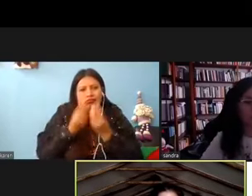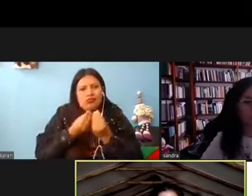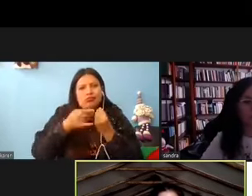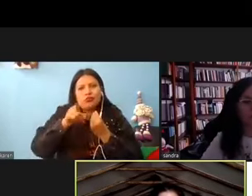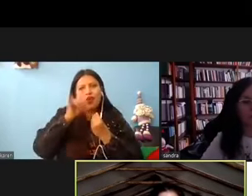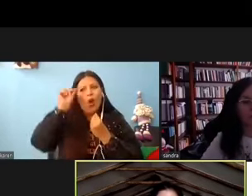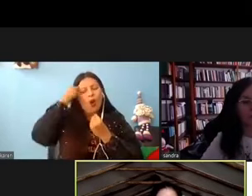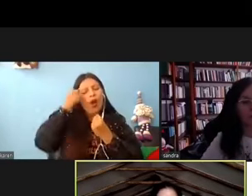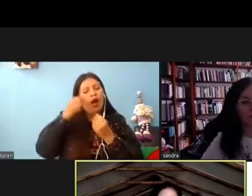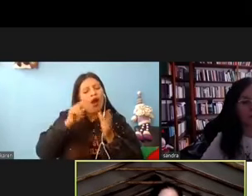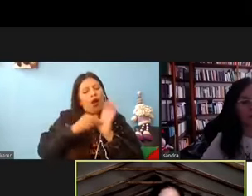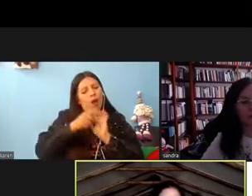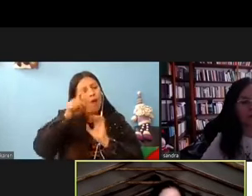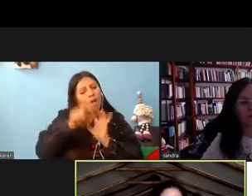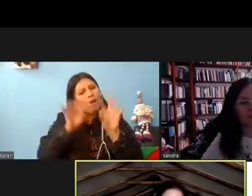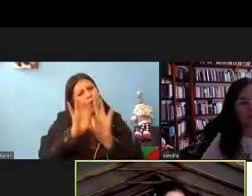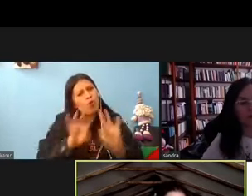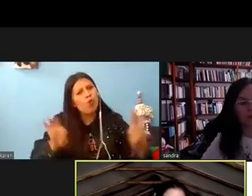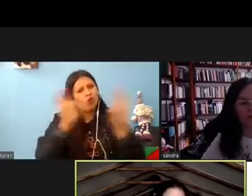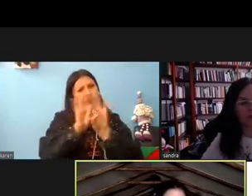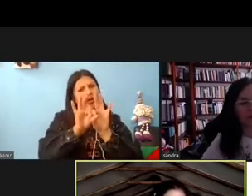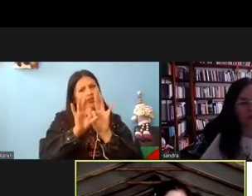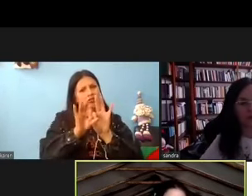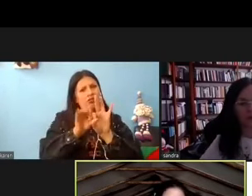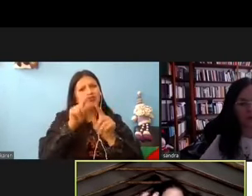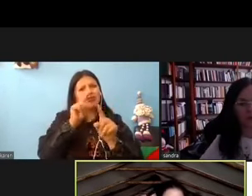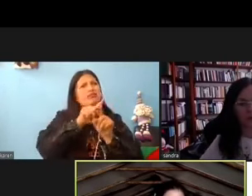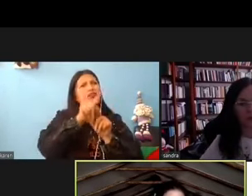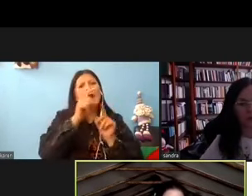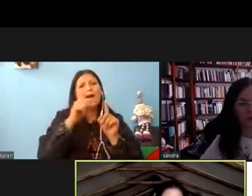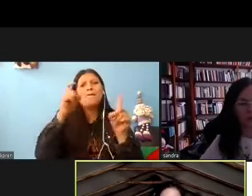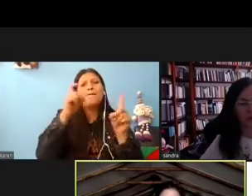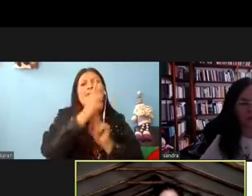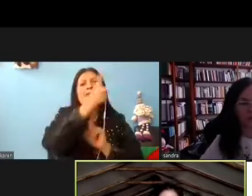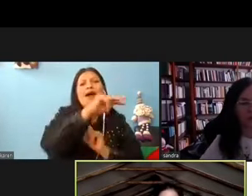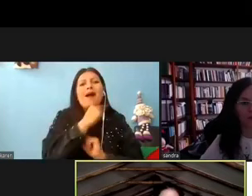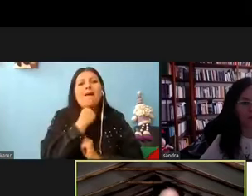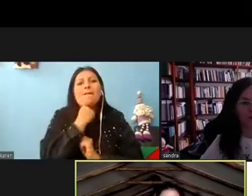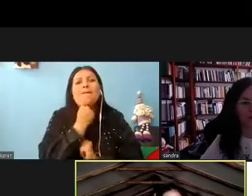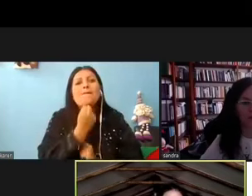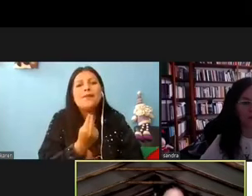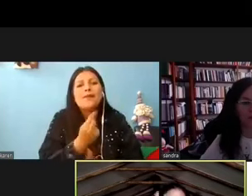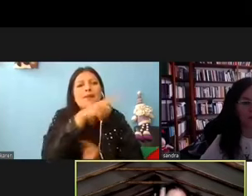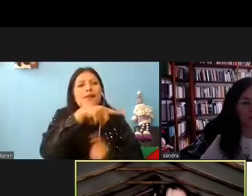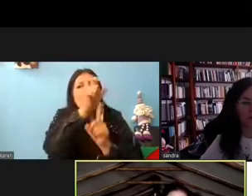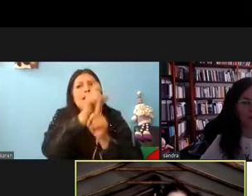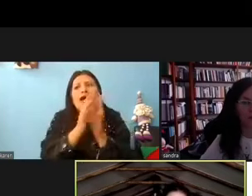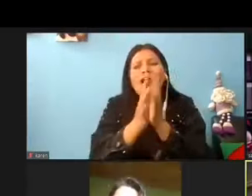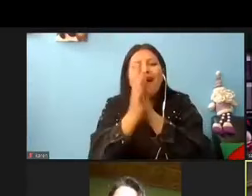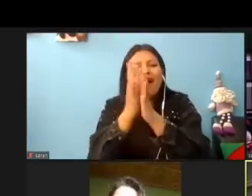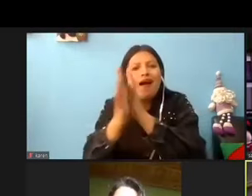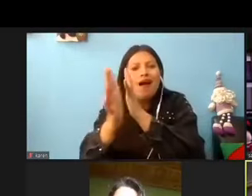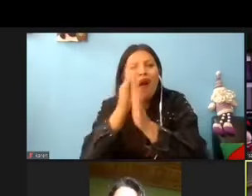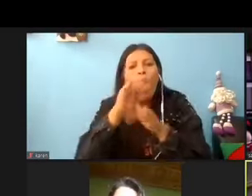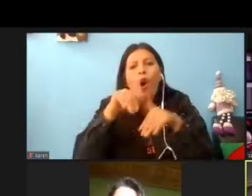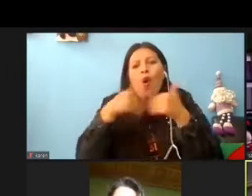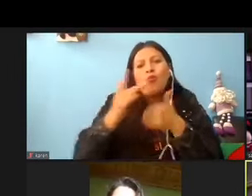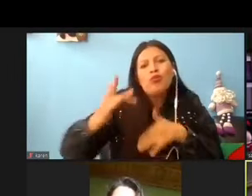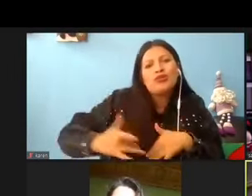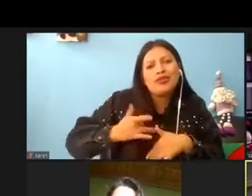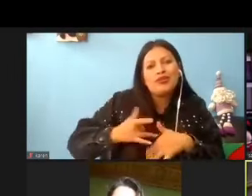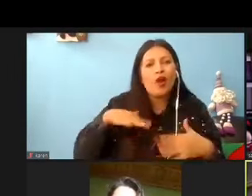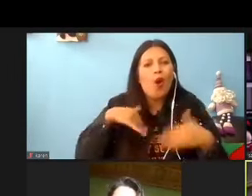que es necesario recoger en las propias palabras de las personas la manera en que ellas sienten y